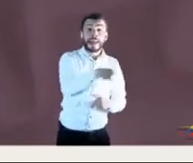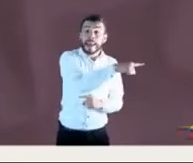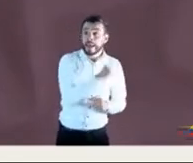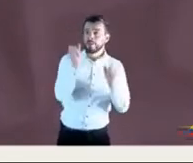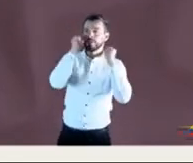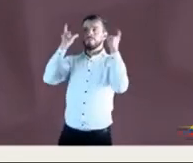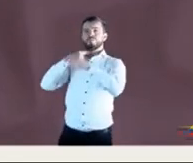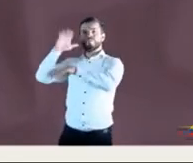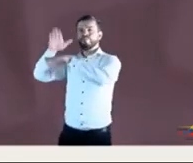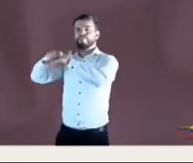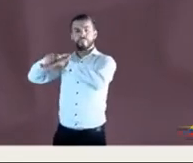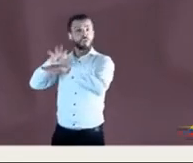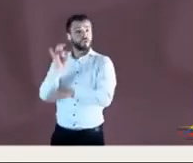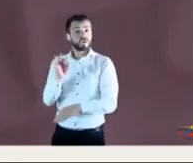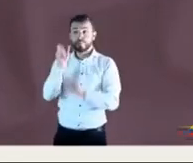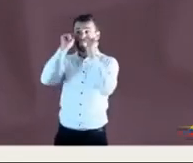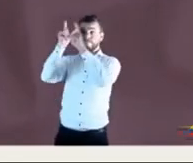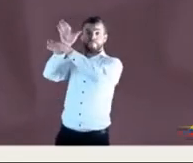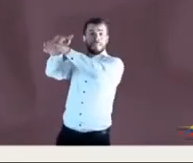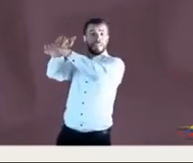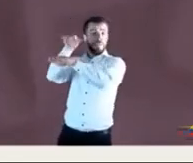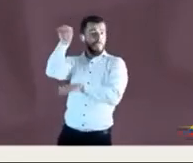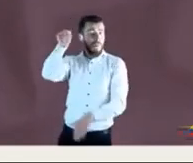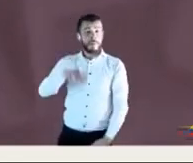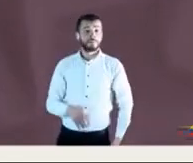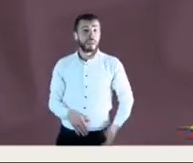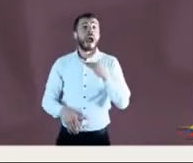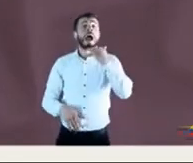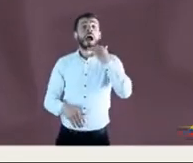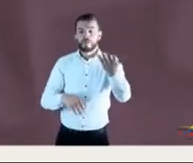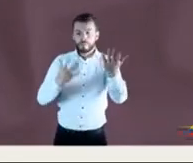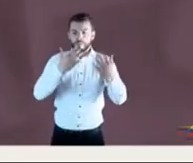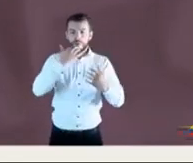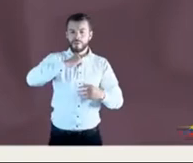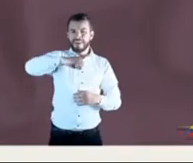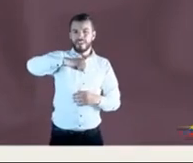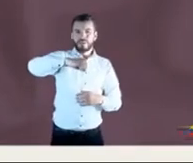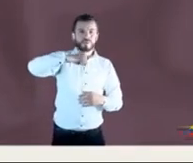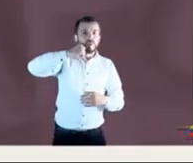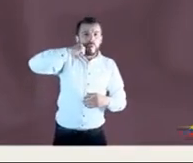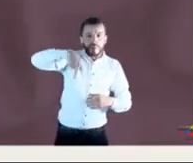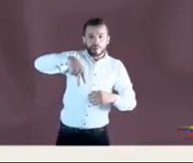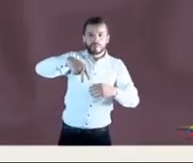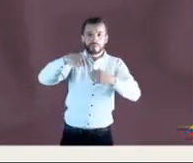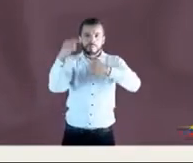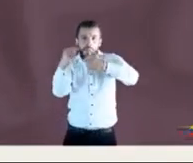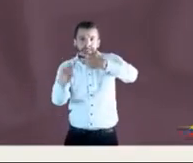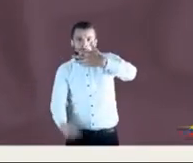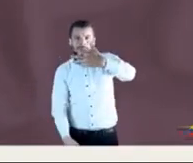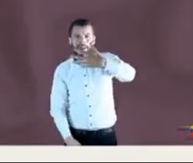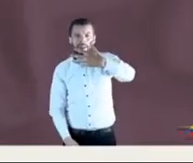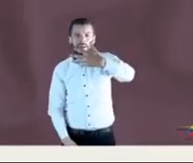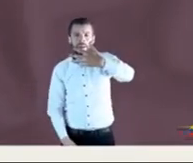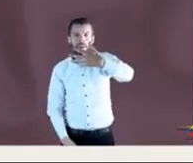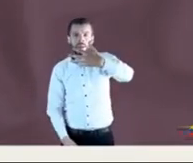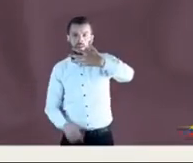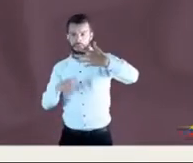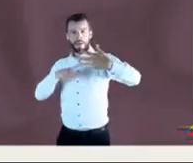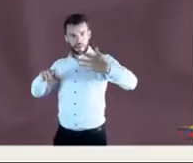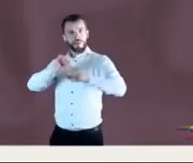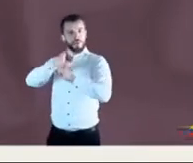situaciones que vulneran o violan los derechos humanos en todo el territorio, incluso en lugares donde el Estado a veces casi no tiene